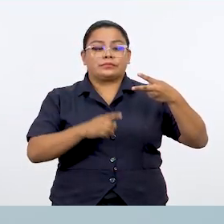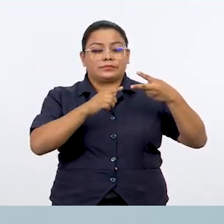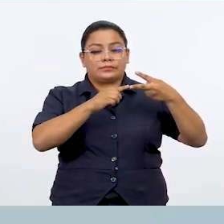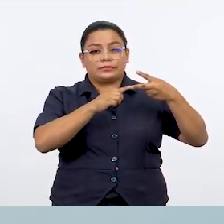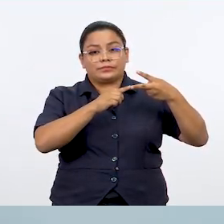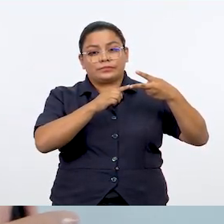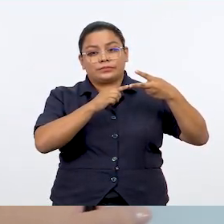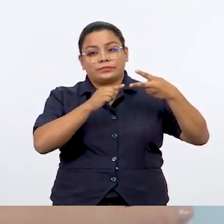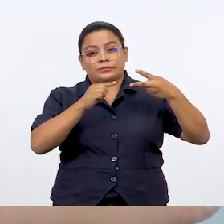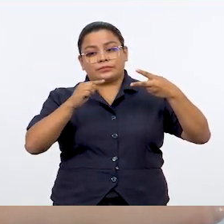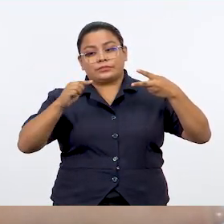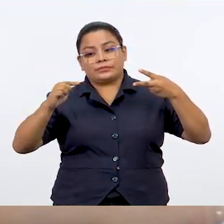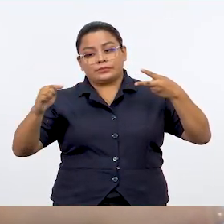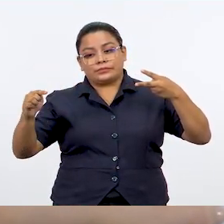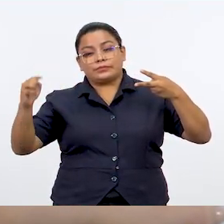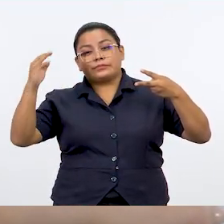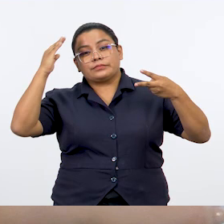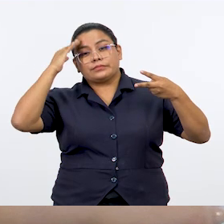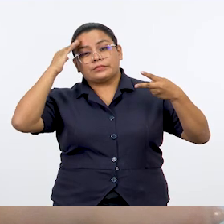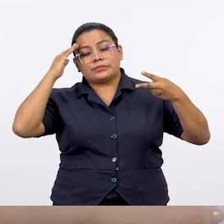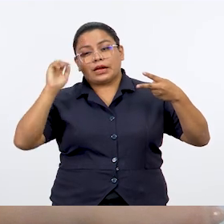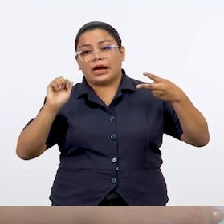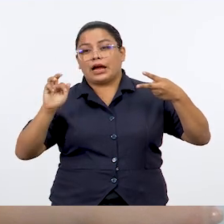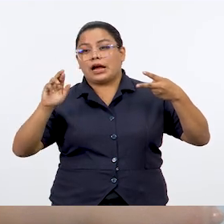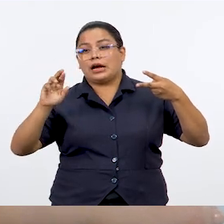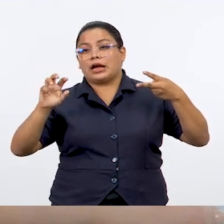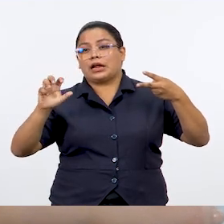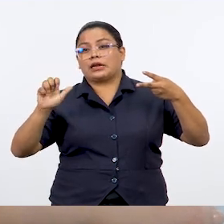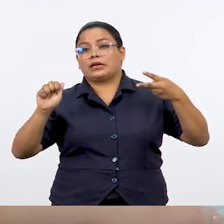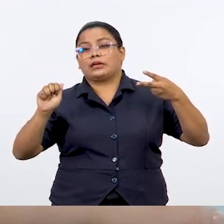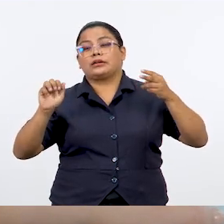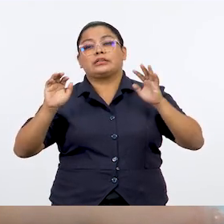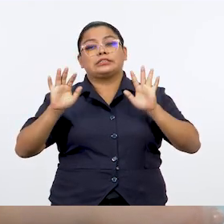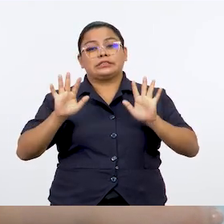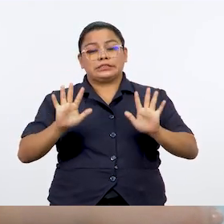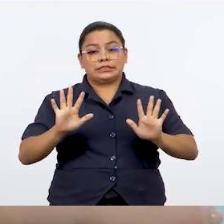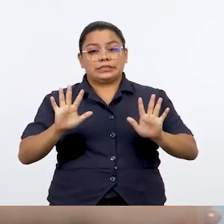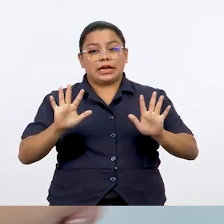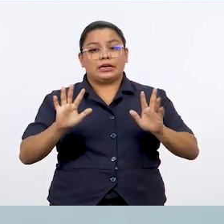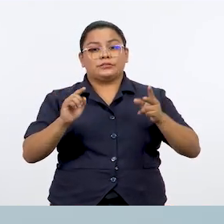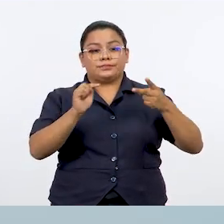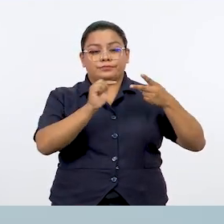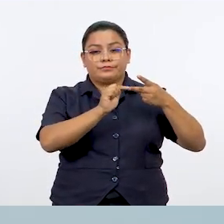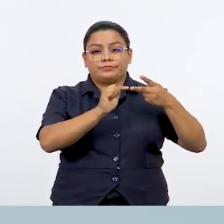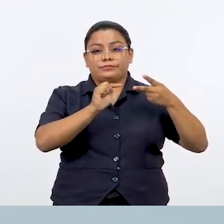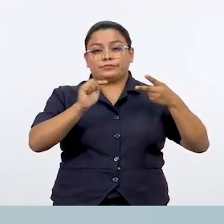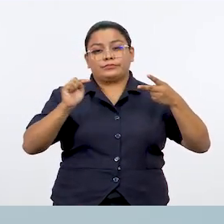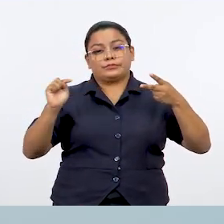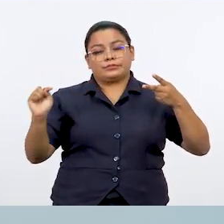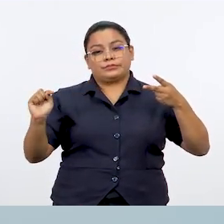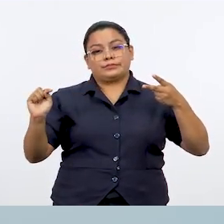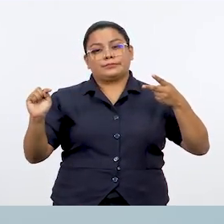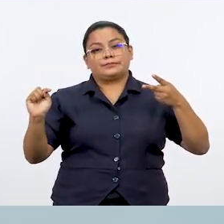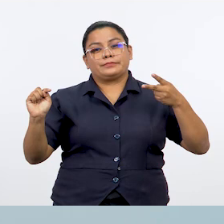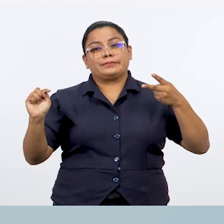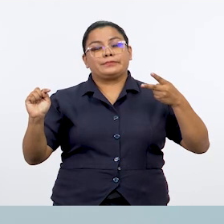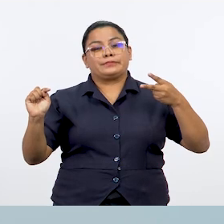Y además, ya sabemos que el área de nuestro jardín es de 10 metros cuadrados.